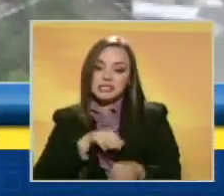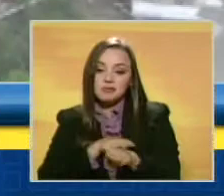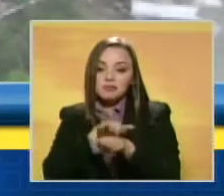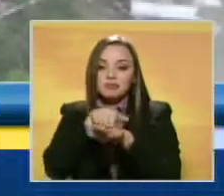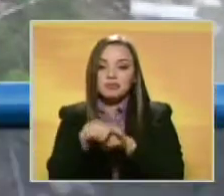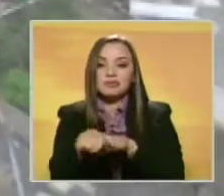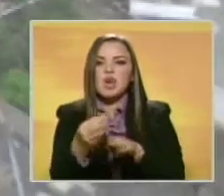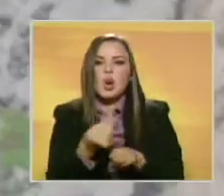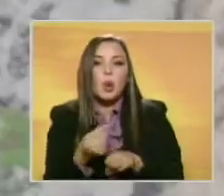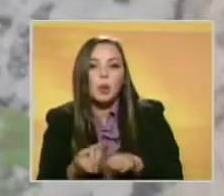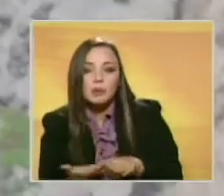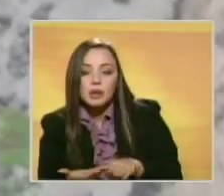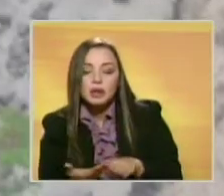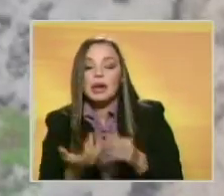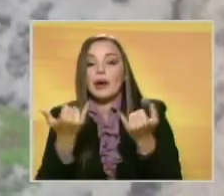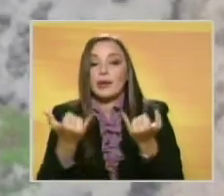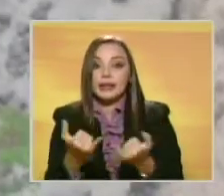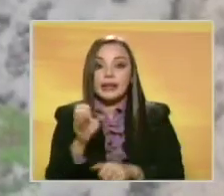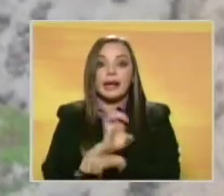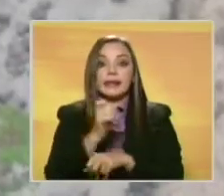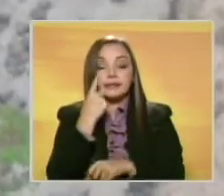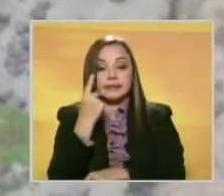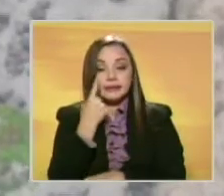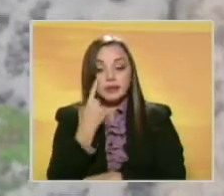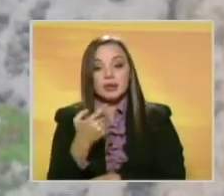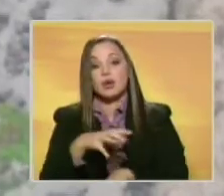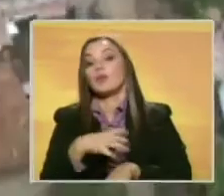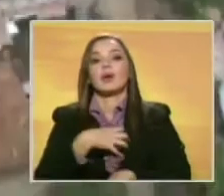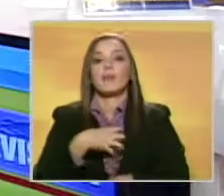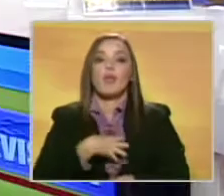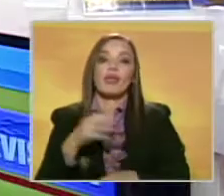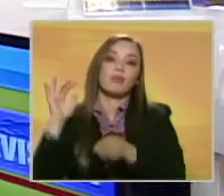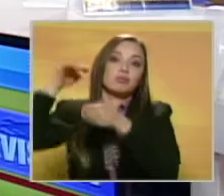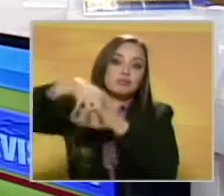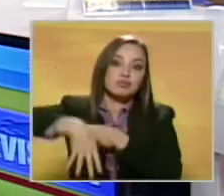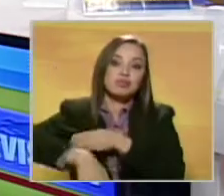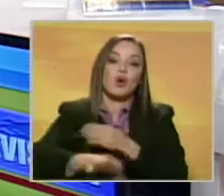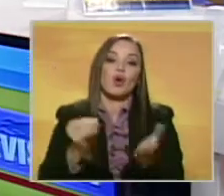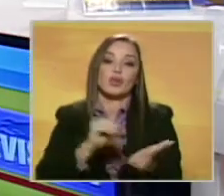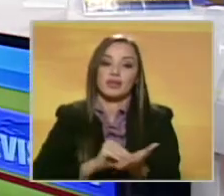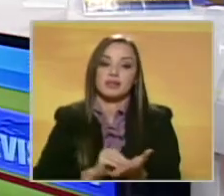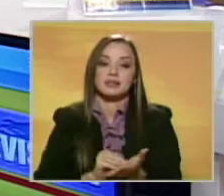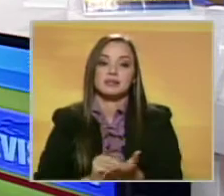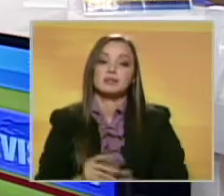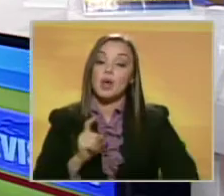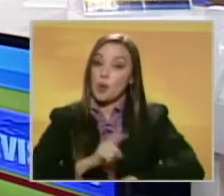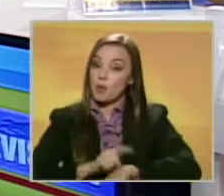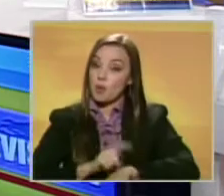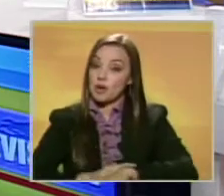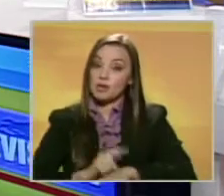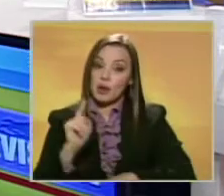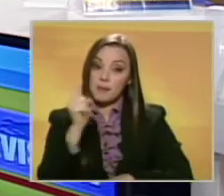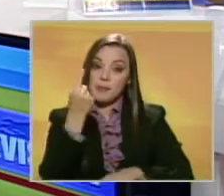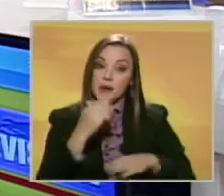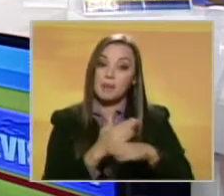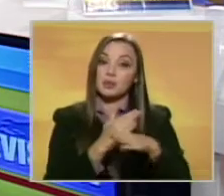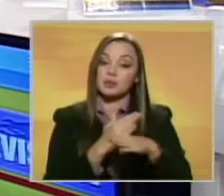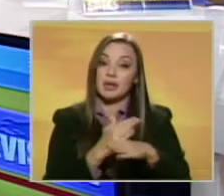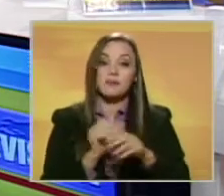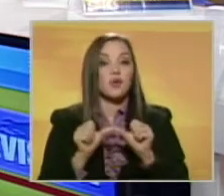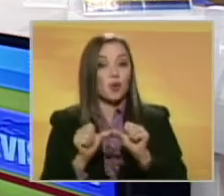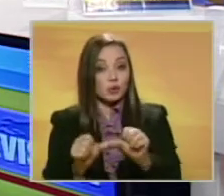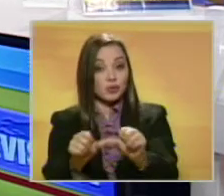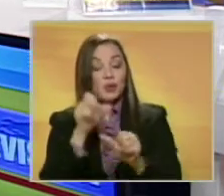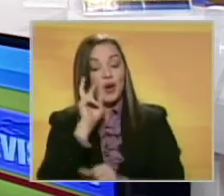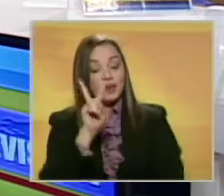mientras que aún se mantiene la alerta ante posibles desbordes. Momento de hacer nuestra primera pausa. Sigan